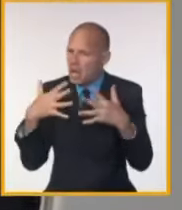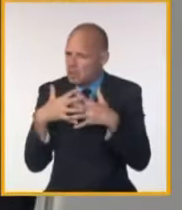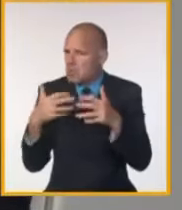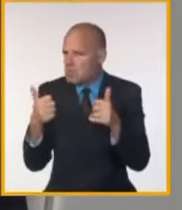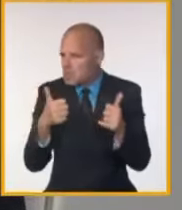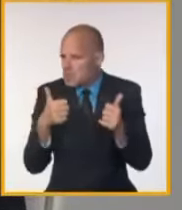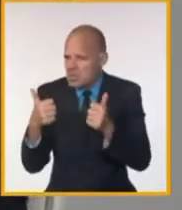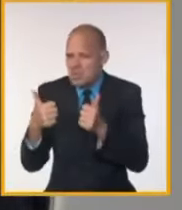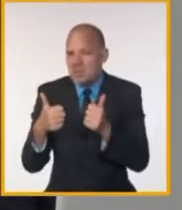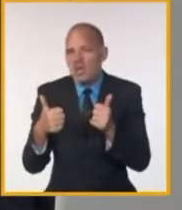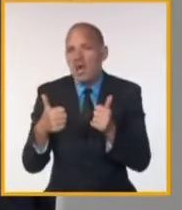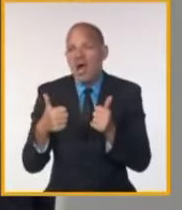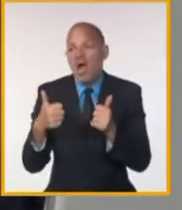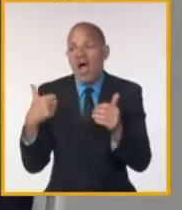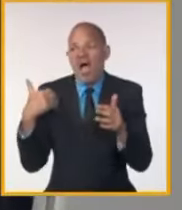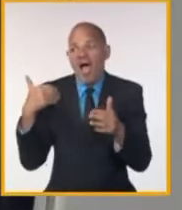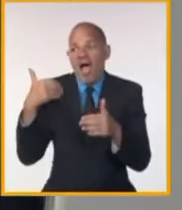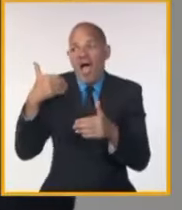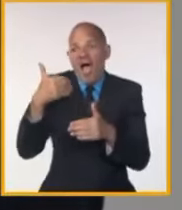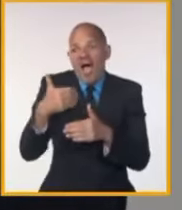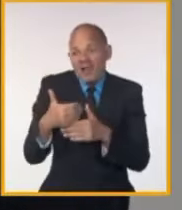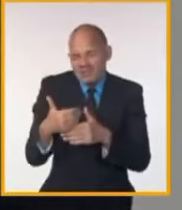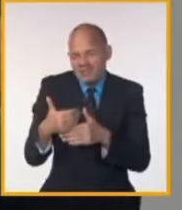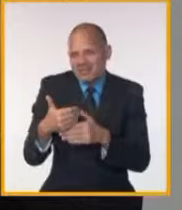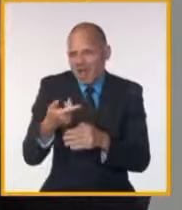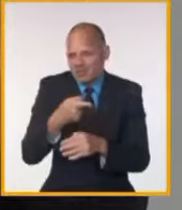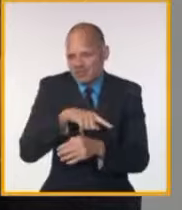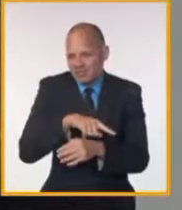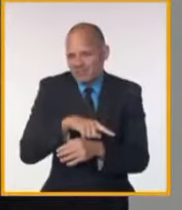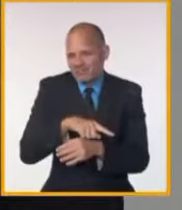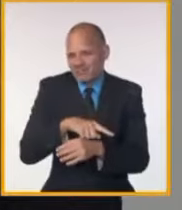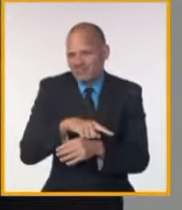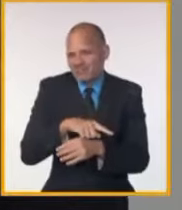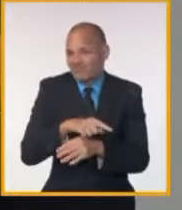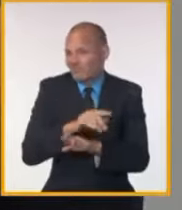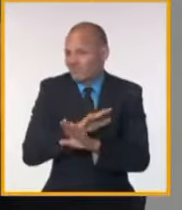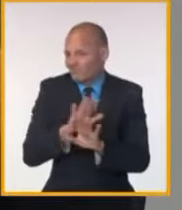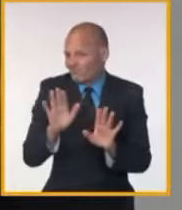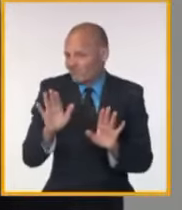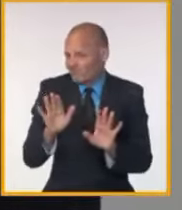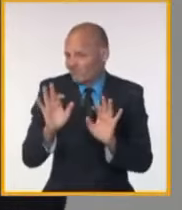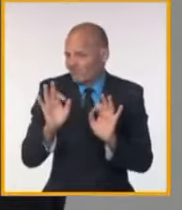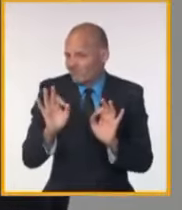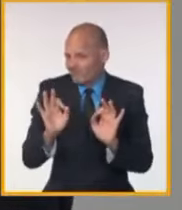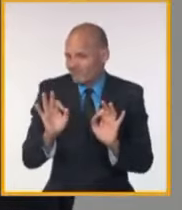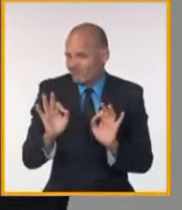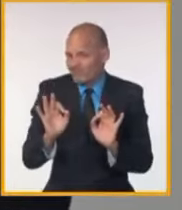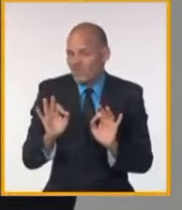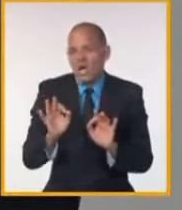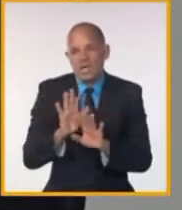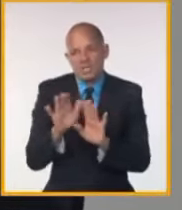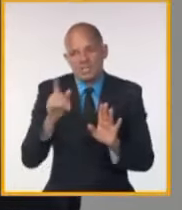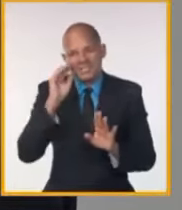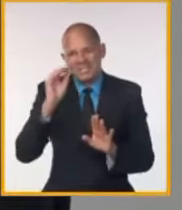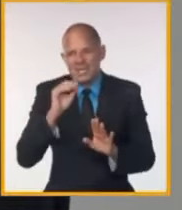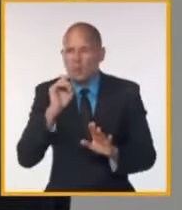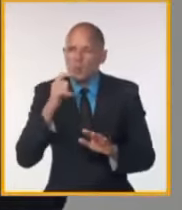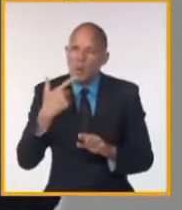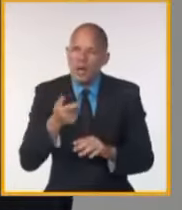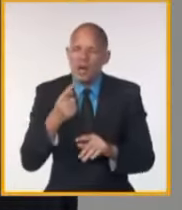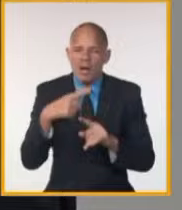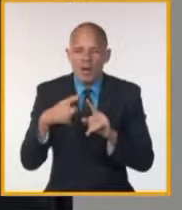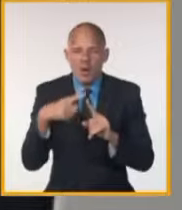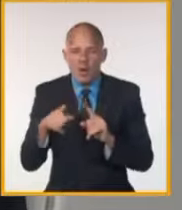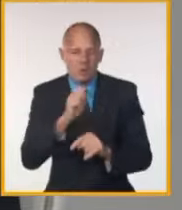su posición ha sido neutralizada no están involucrados con un apoyo activo a la causa Palestina a la gente